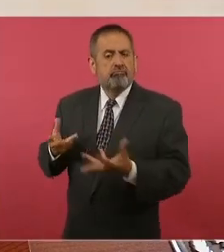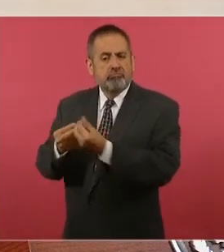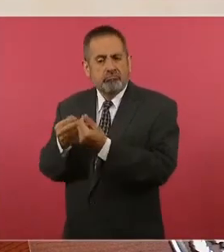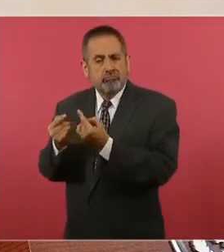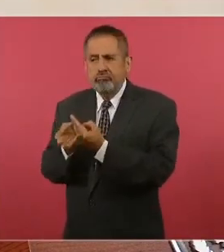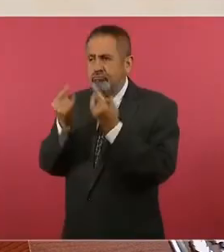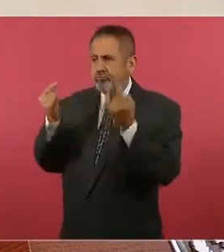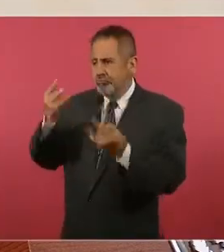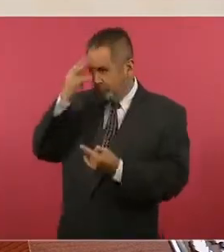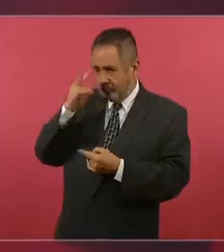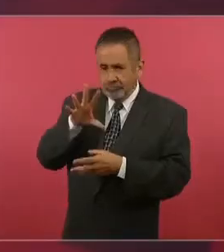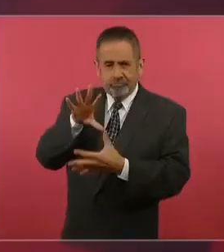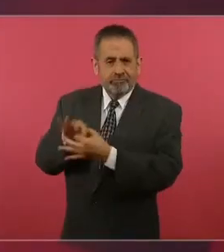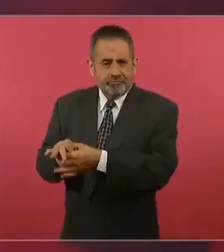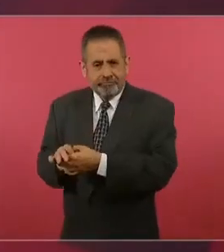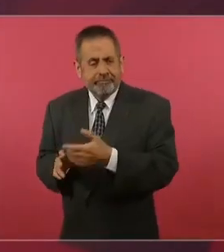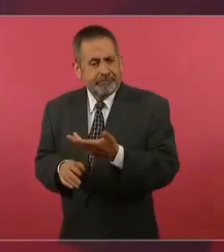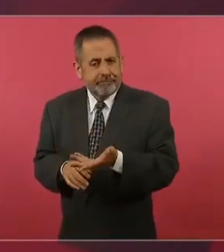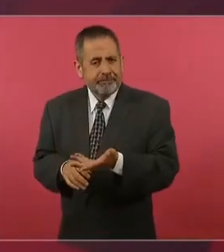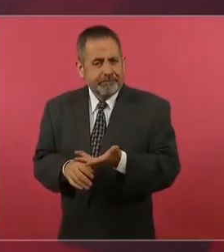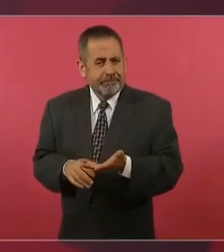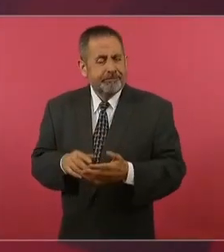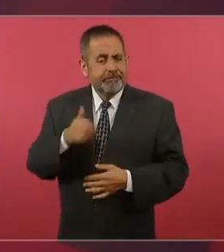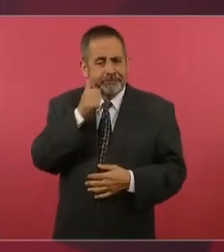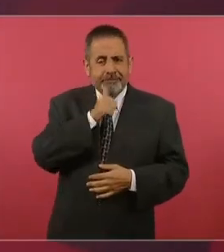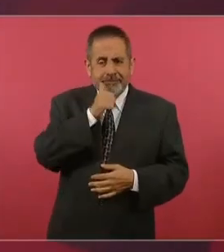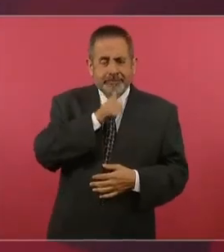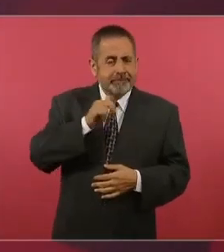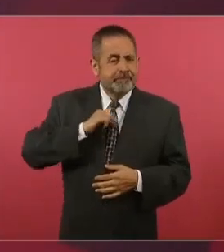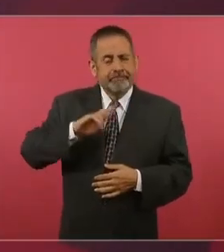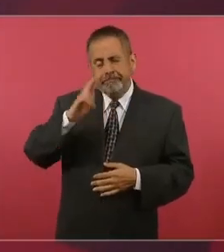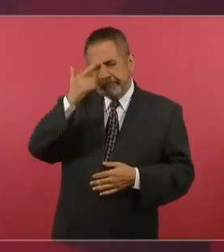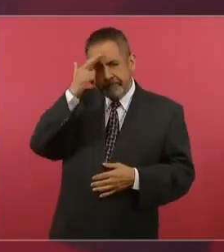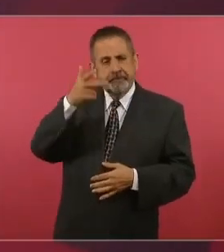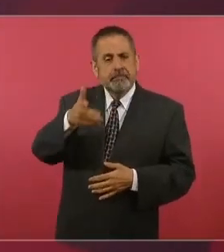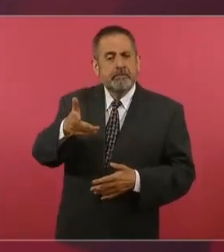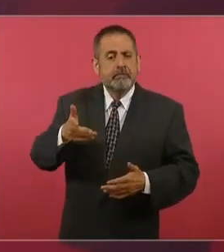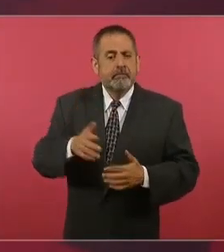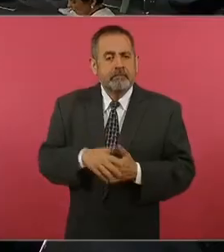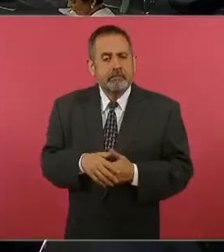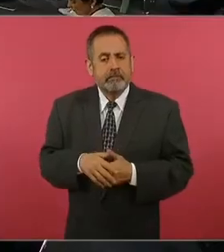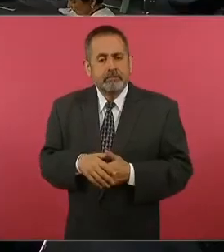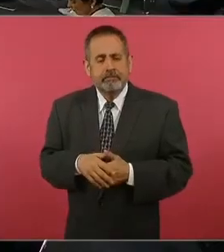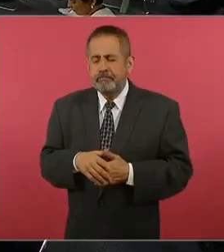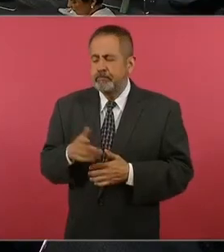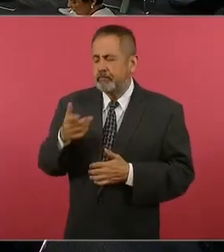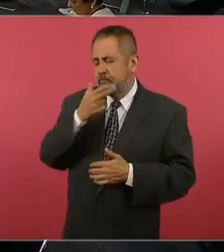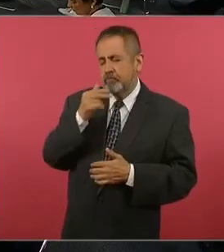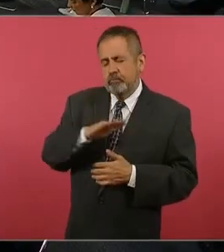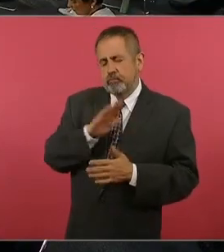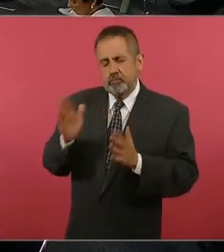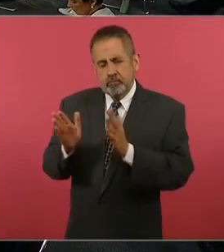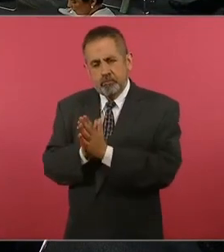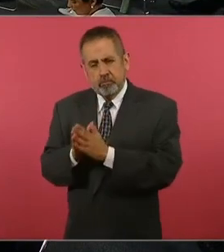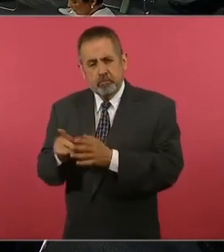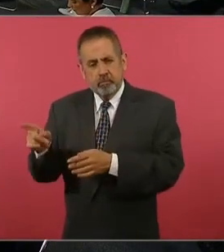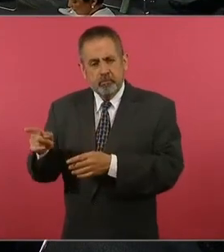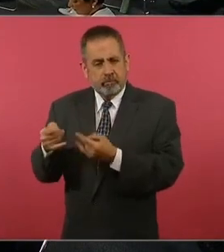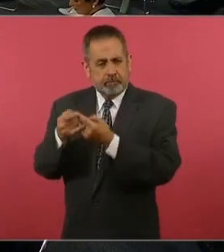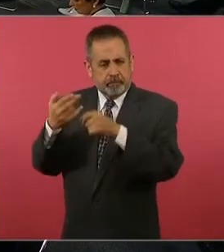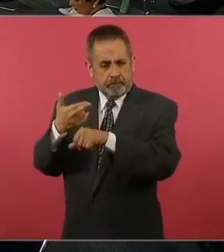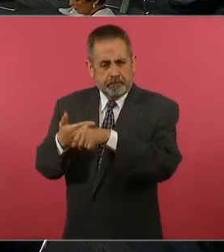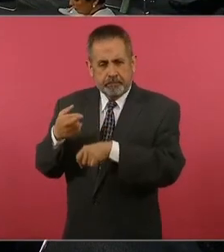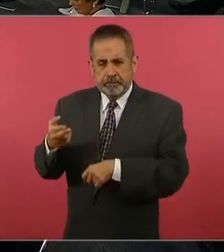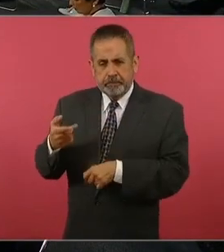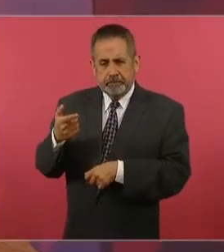la historia de México. Siempre yo recuerdo que el finado Gili, historiador,